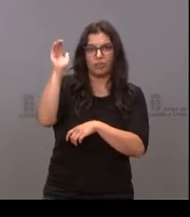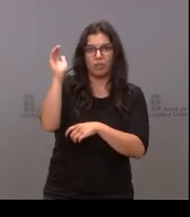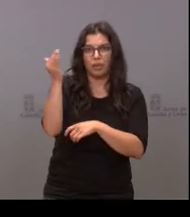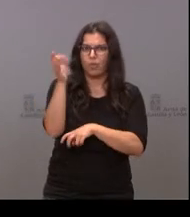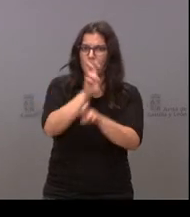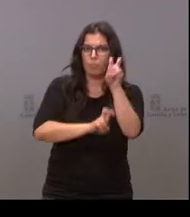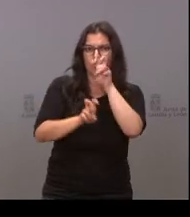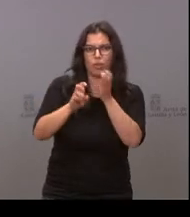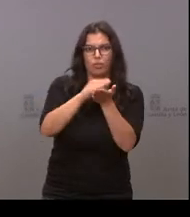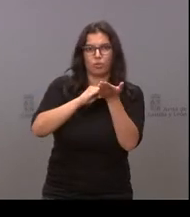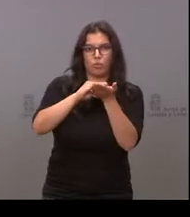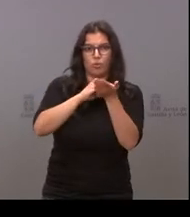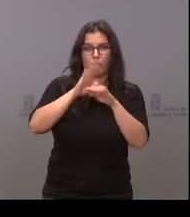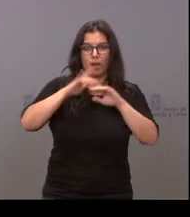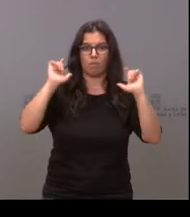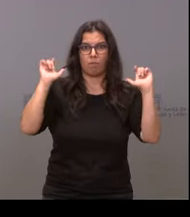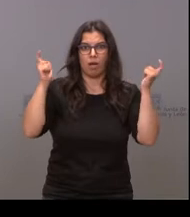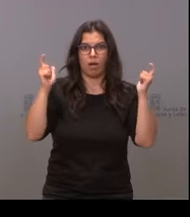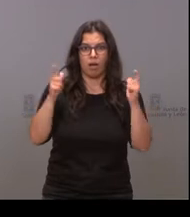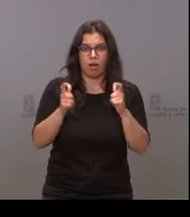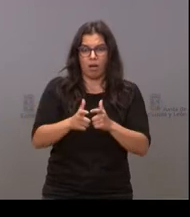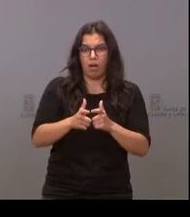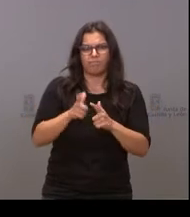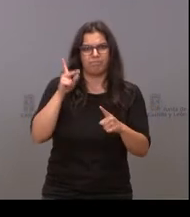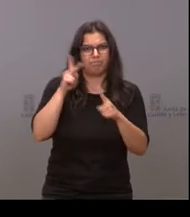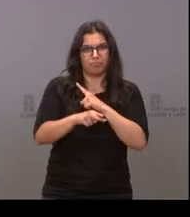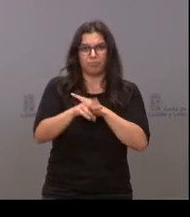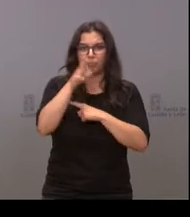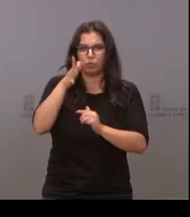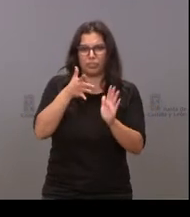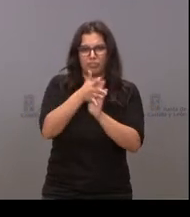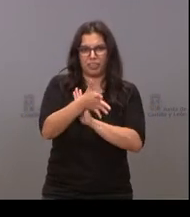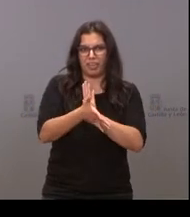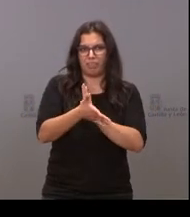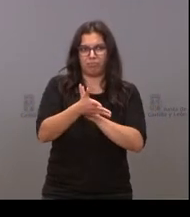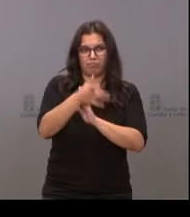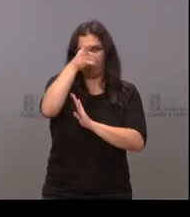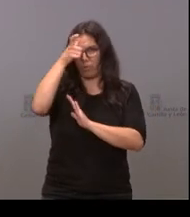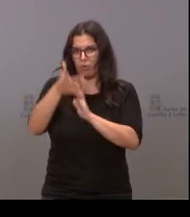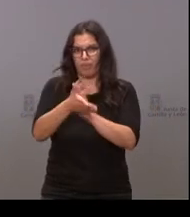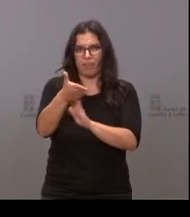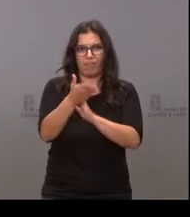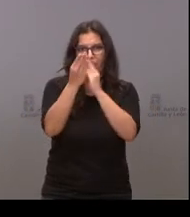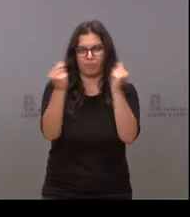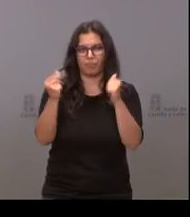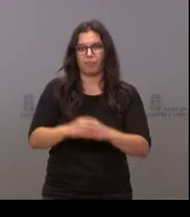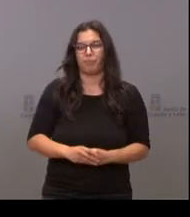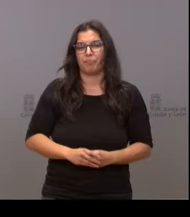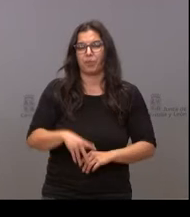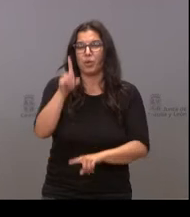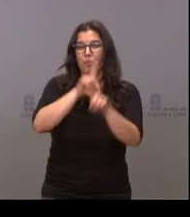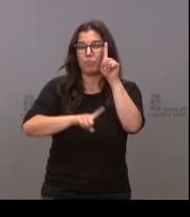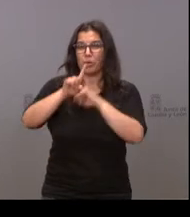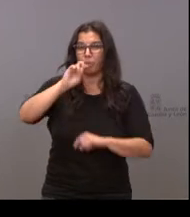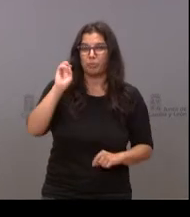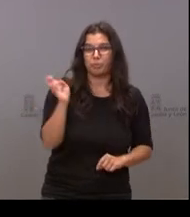para acabar con esta sangría que está acabando con nosotros numerosos problemas está acarreando también la